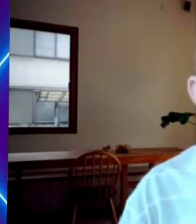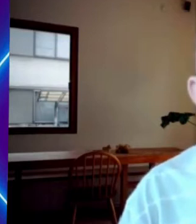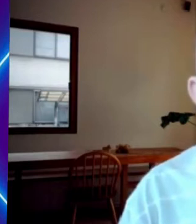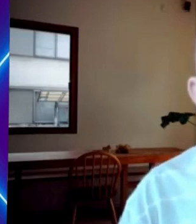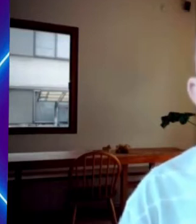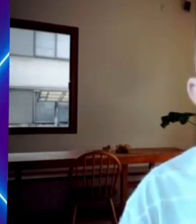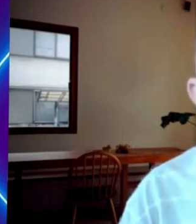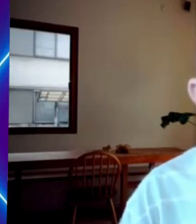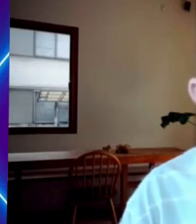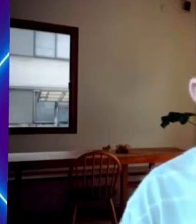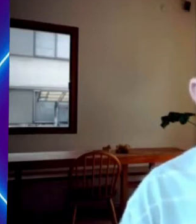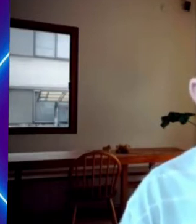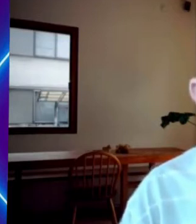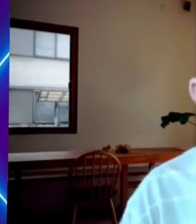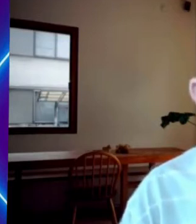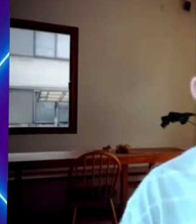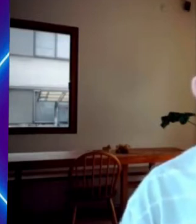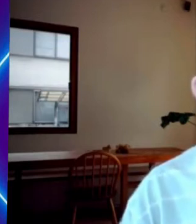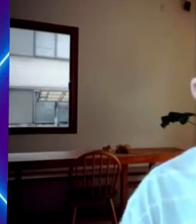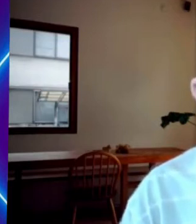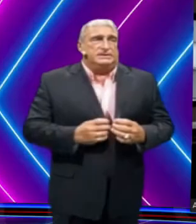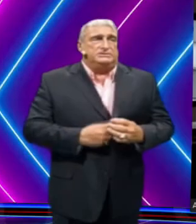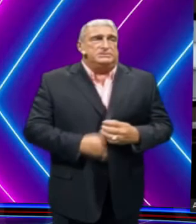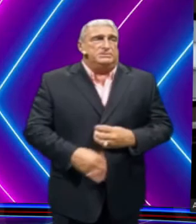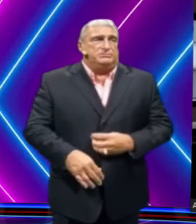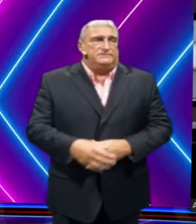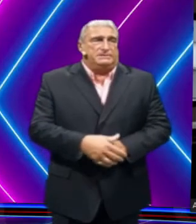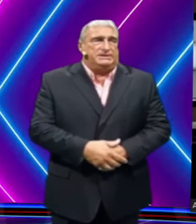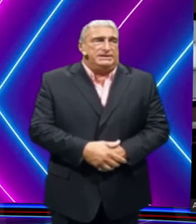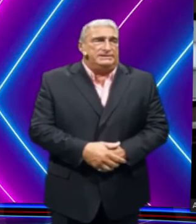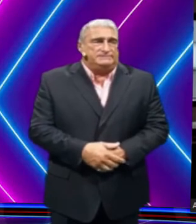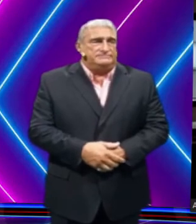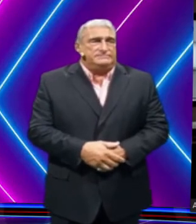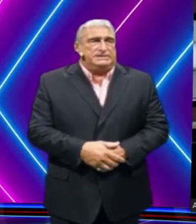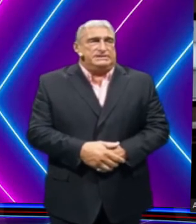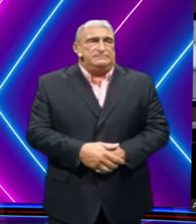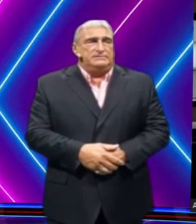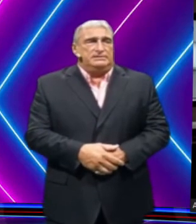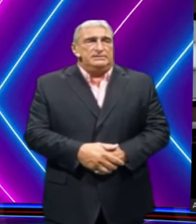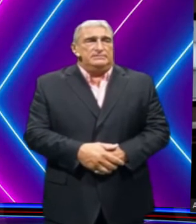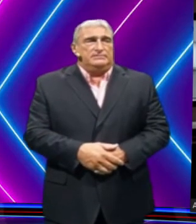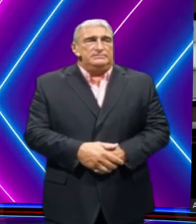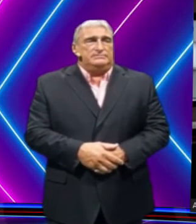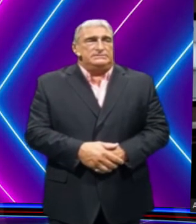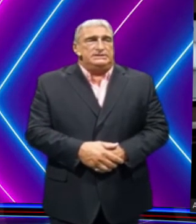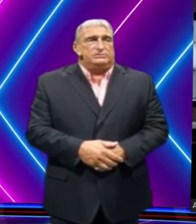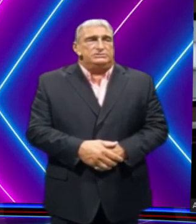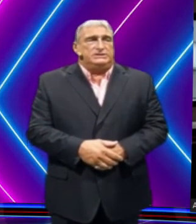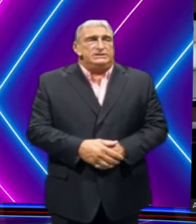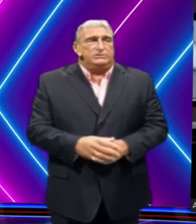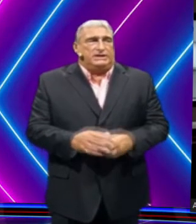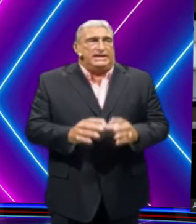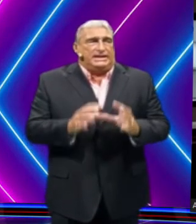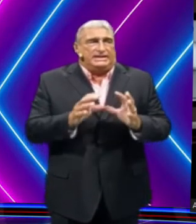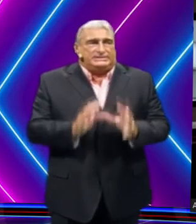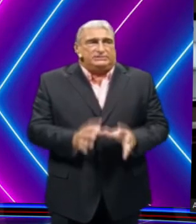tarde, ya está. Ya no se puede modificar más nada, ya está. No, señor. Si esto